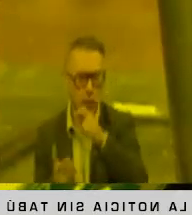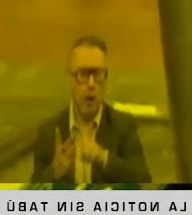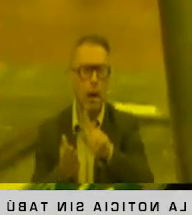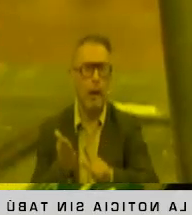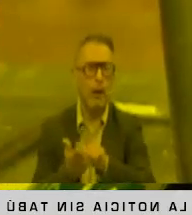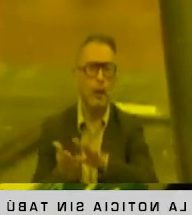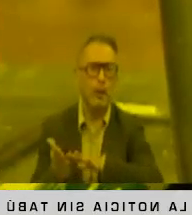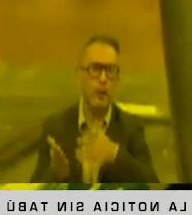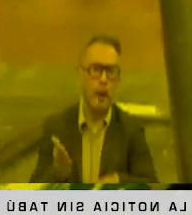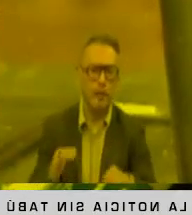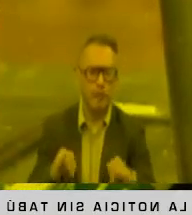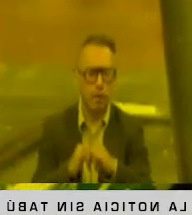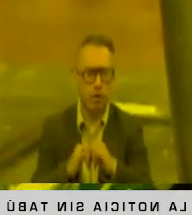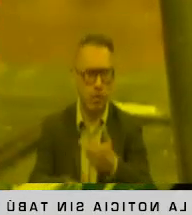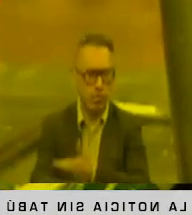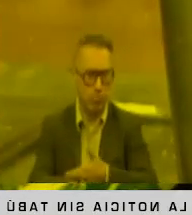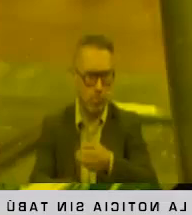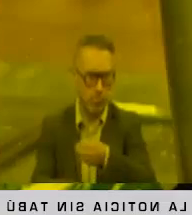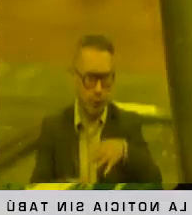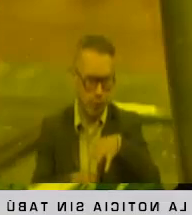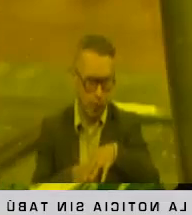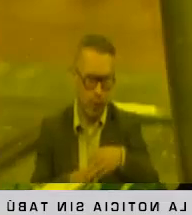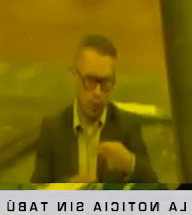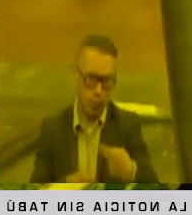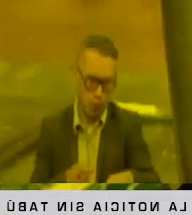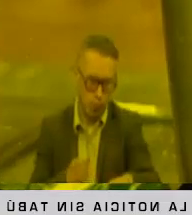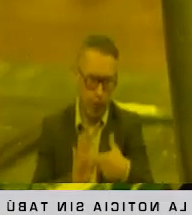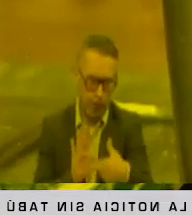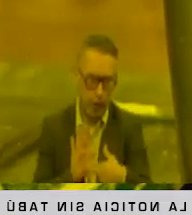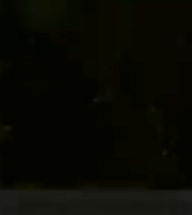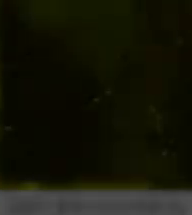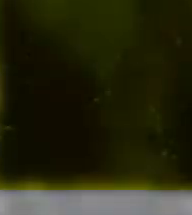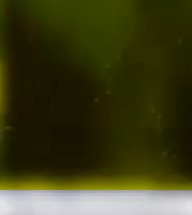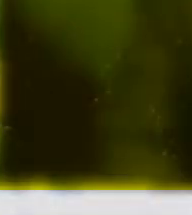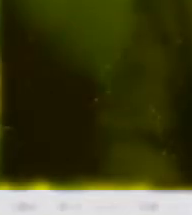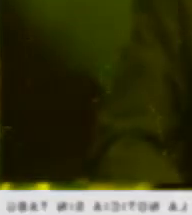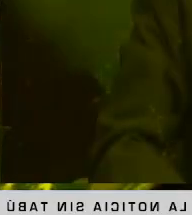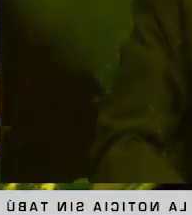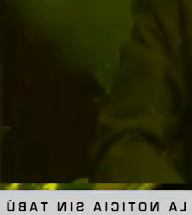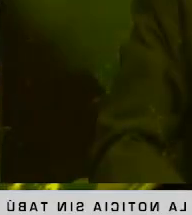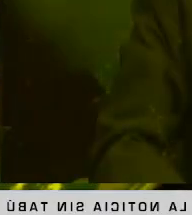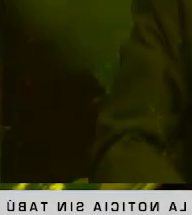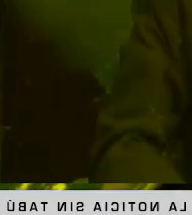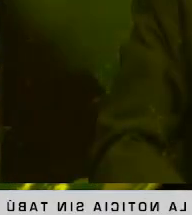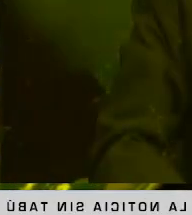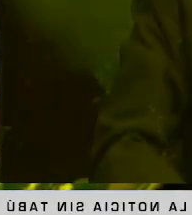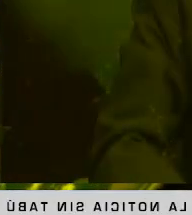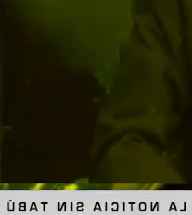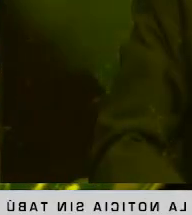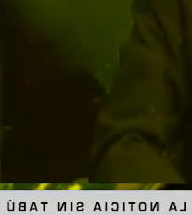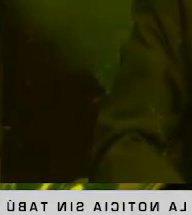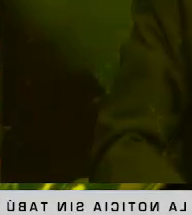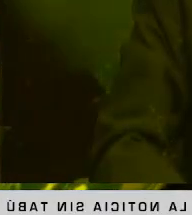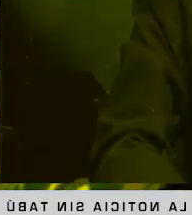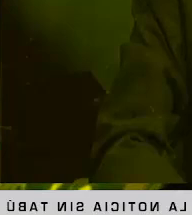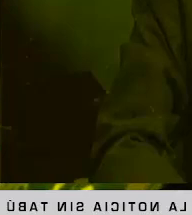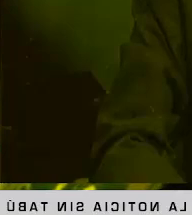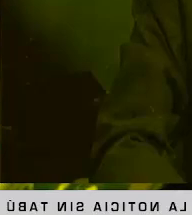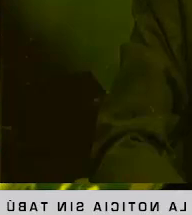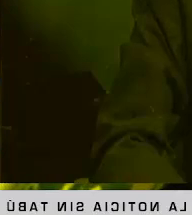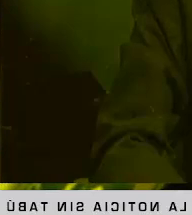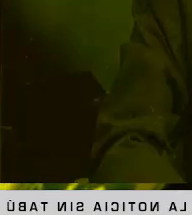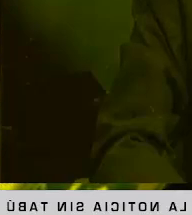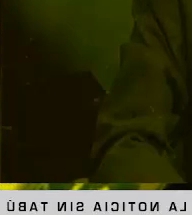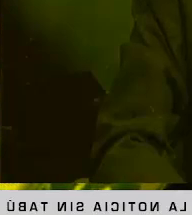libertad de expresar pero no la libertad de mentir es así no se puede aceptar que que la señora Guadalupe tadei Zavala eh recibe línea de